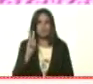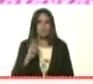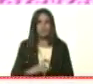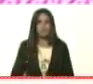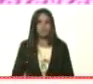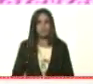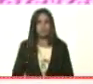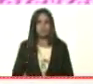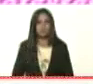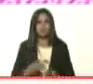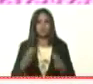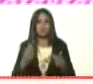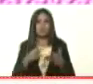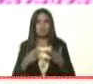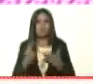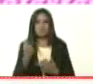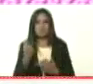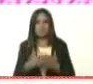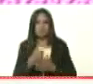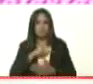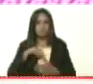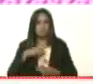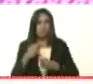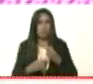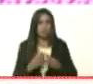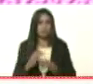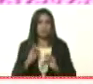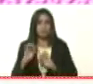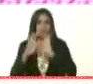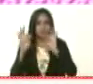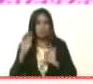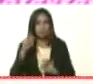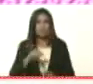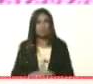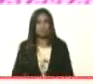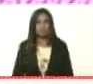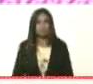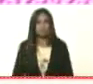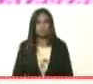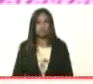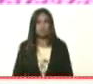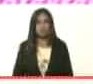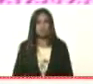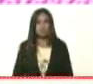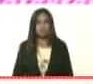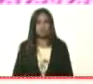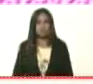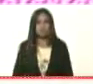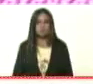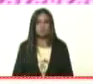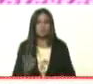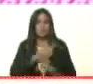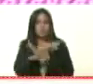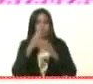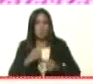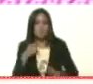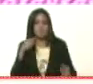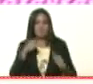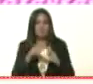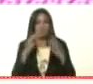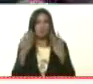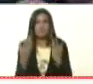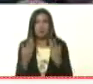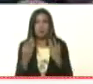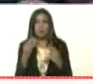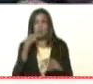Y cuántas cosas faltan todavía por hacer. El poder debe estar en manos directas del pueblo.